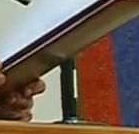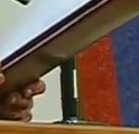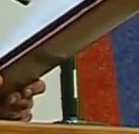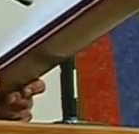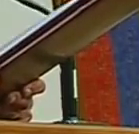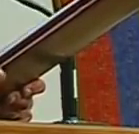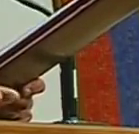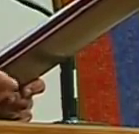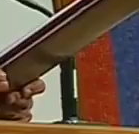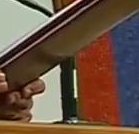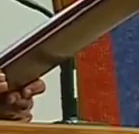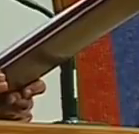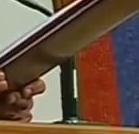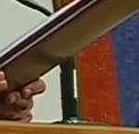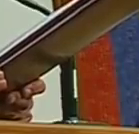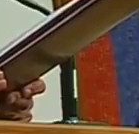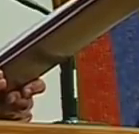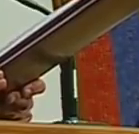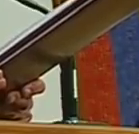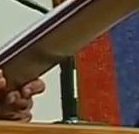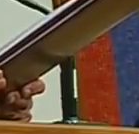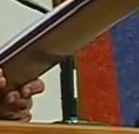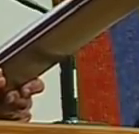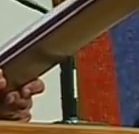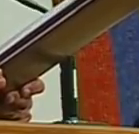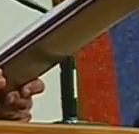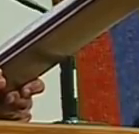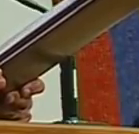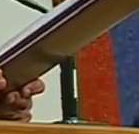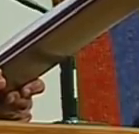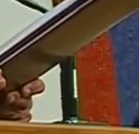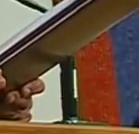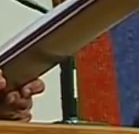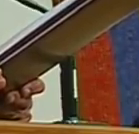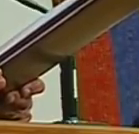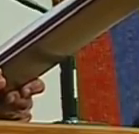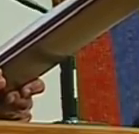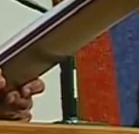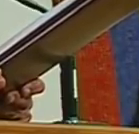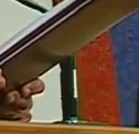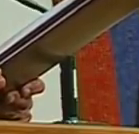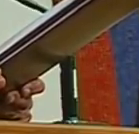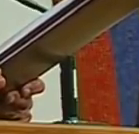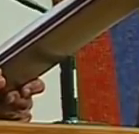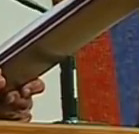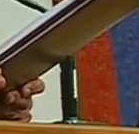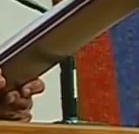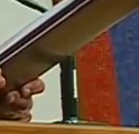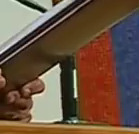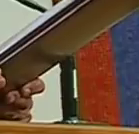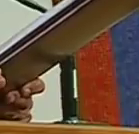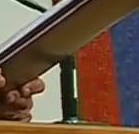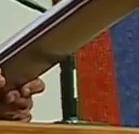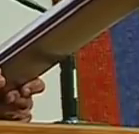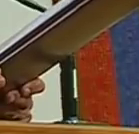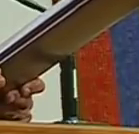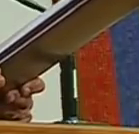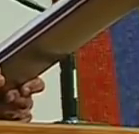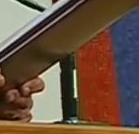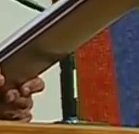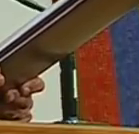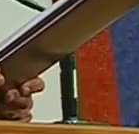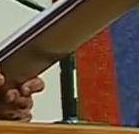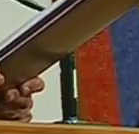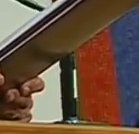carácter estratégico en beneficio de la población, así como los criterios técnicos para la valoración de los niveles de intercambio equitativo y justo